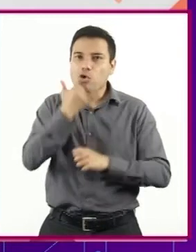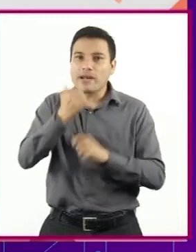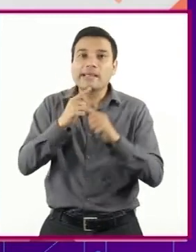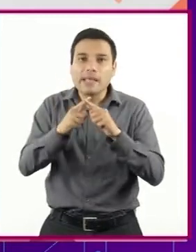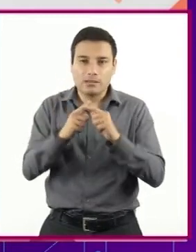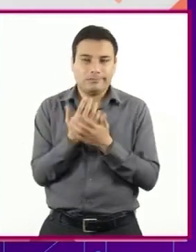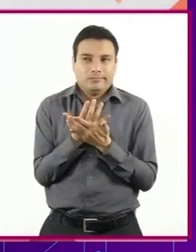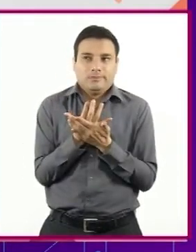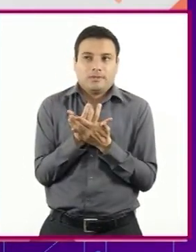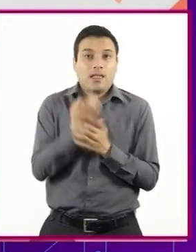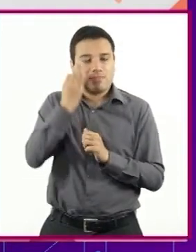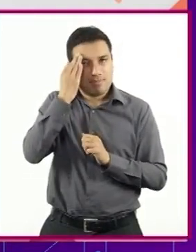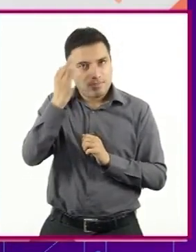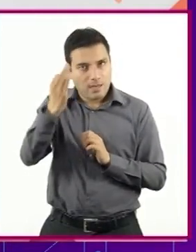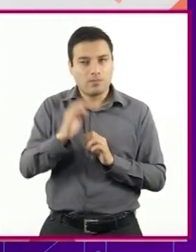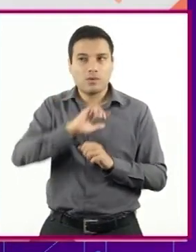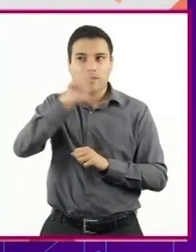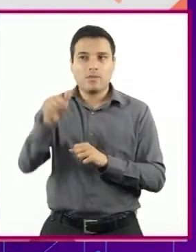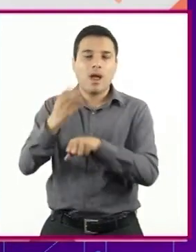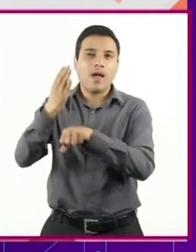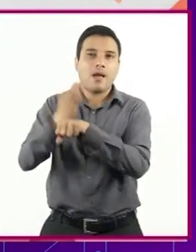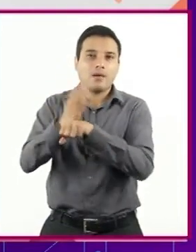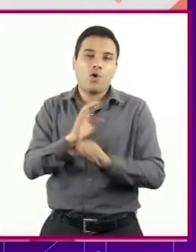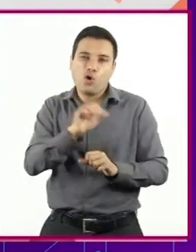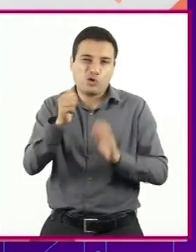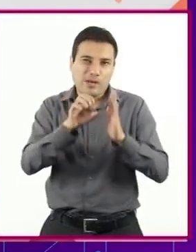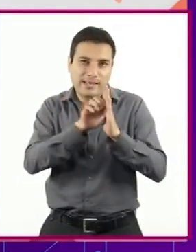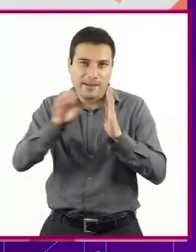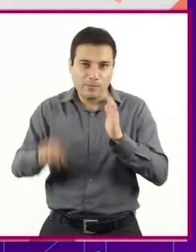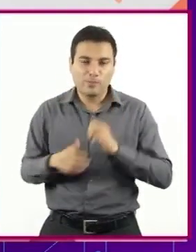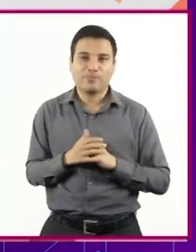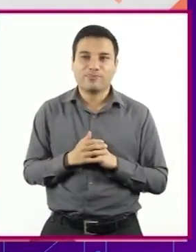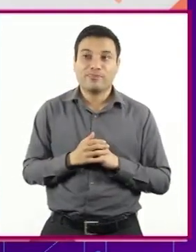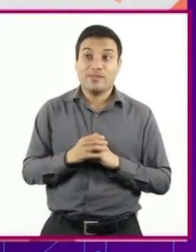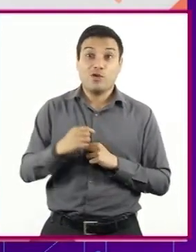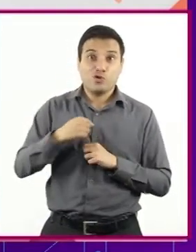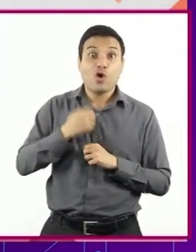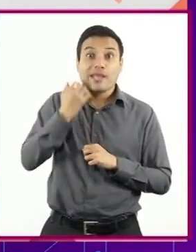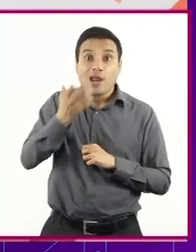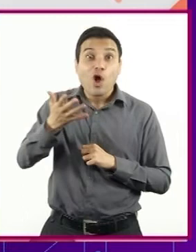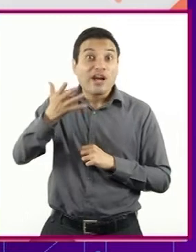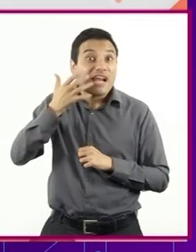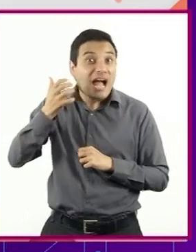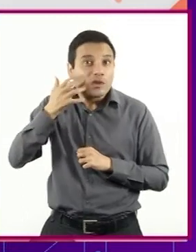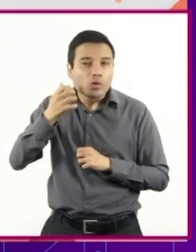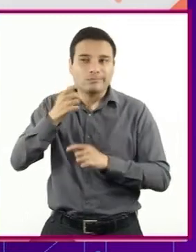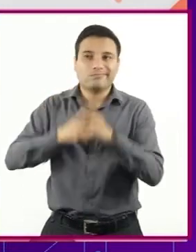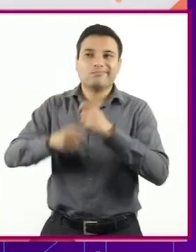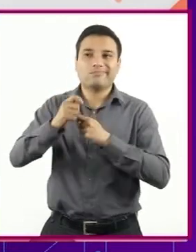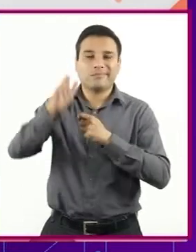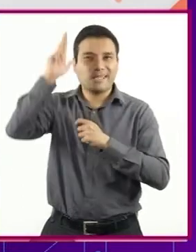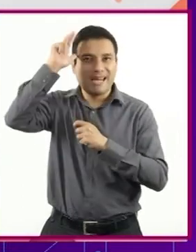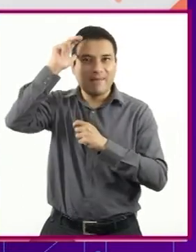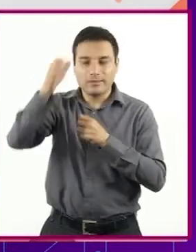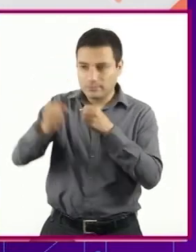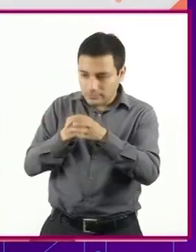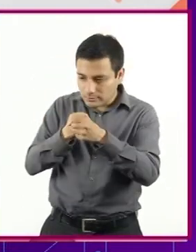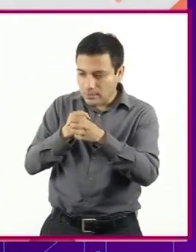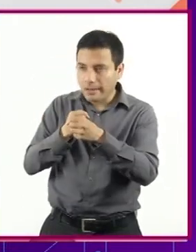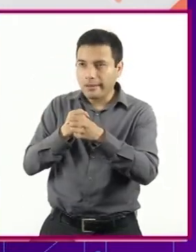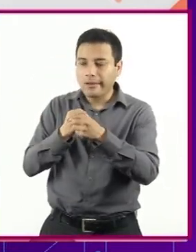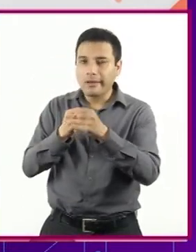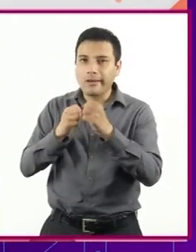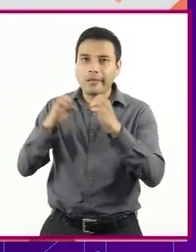muy popular es, me dieron gato por liebre. Esto significa, en términos simples y llanos, que es el